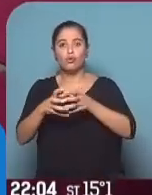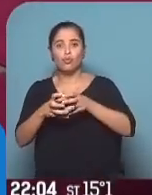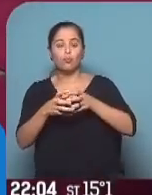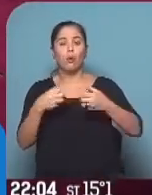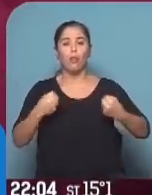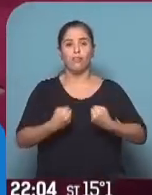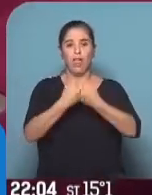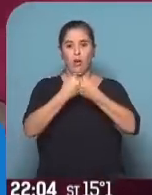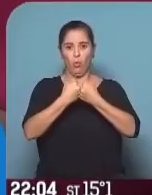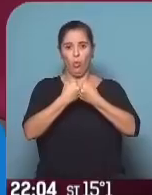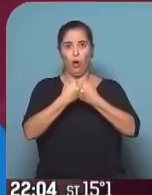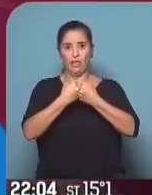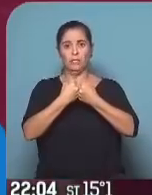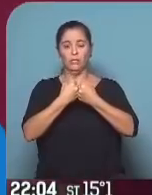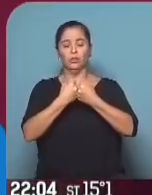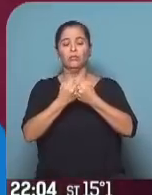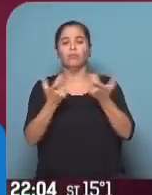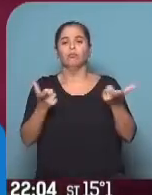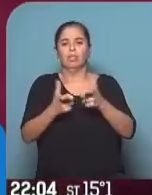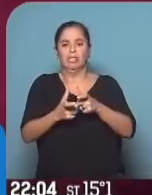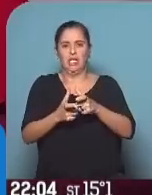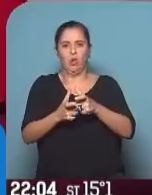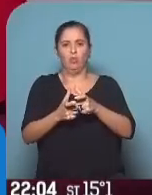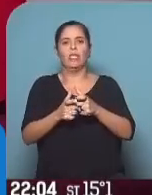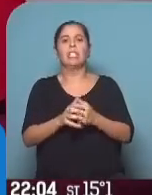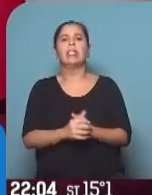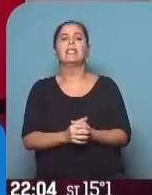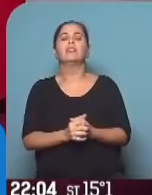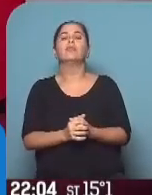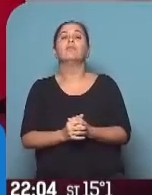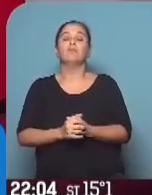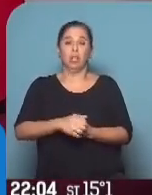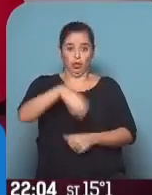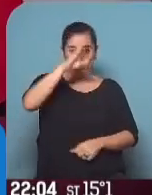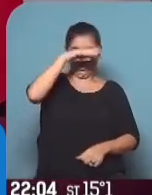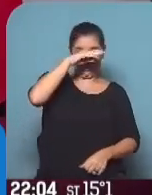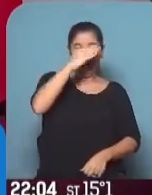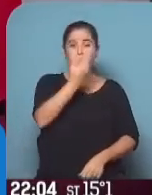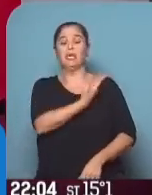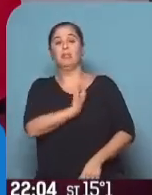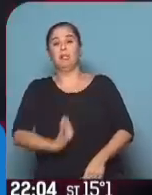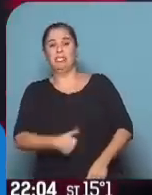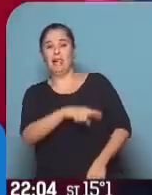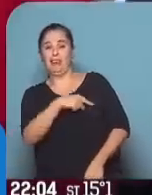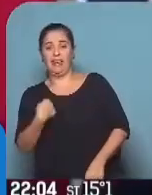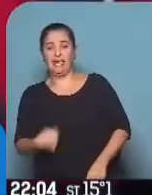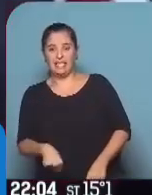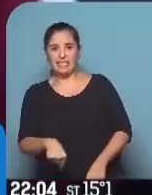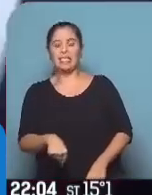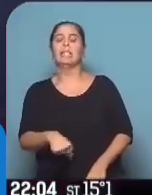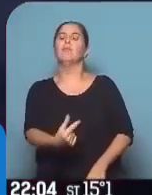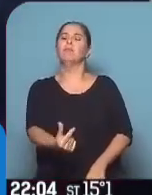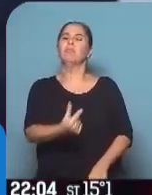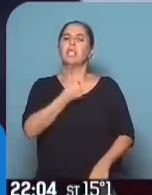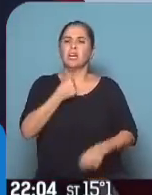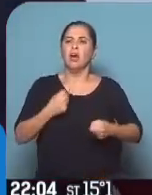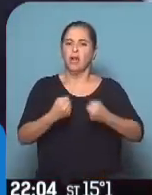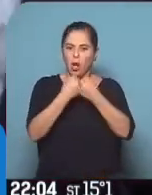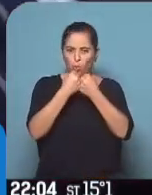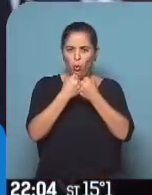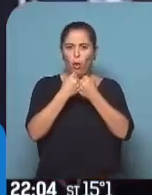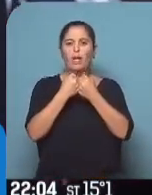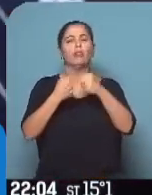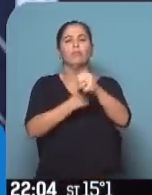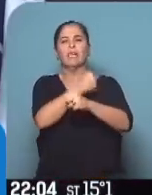plazo fijado por los presidentes Donald Trump y Xi Jinping para saldar sus diferencias y hasta el 1 de marzo, día en que